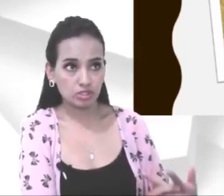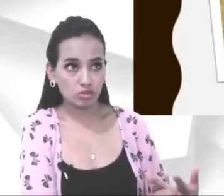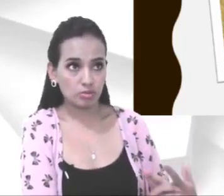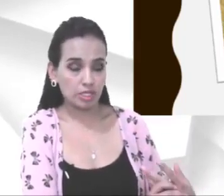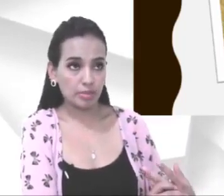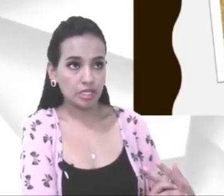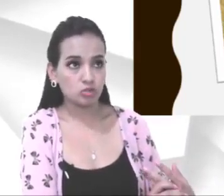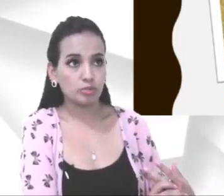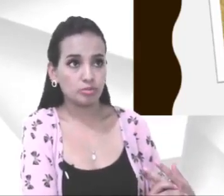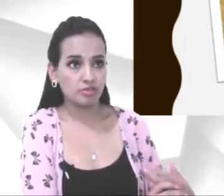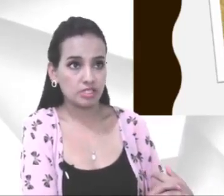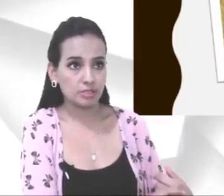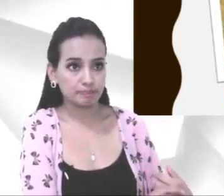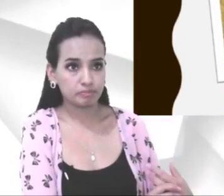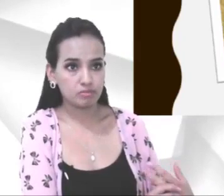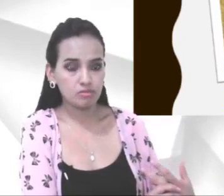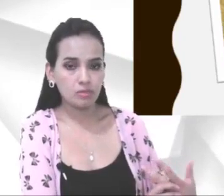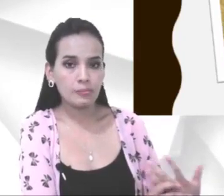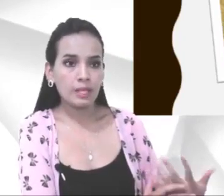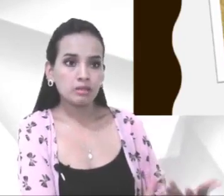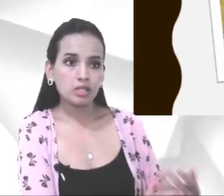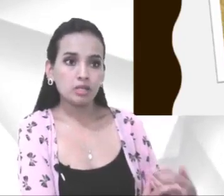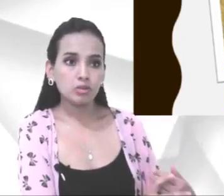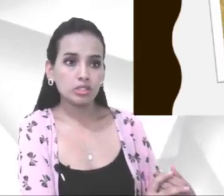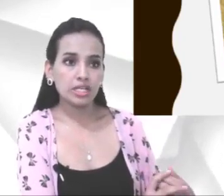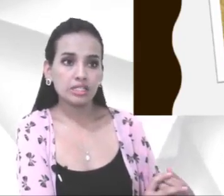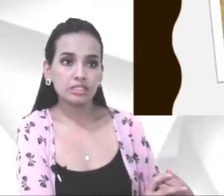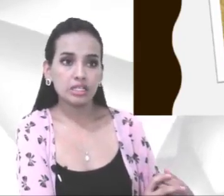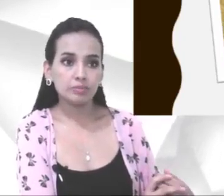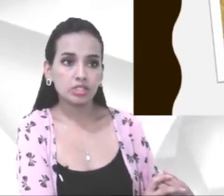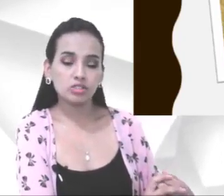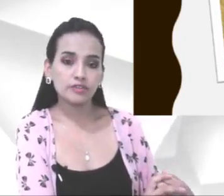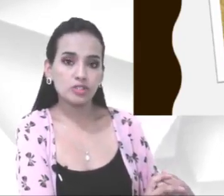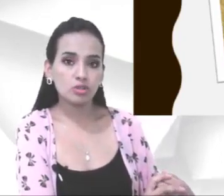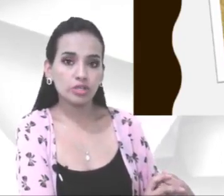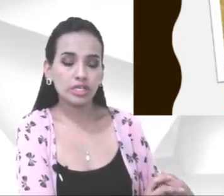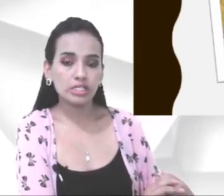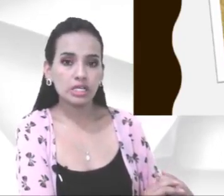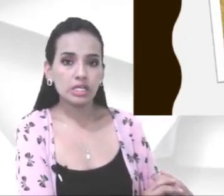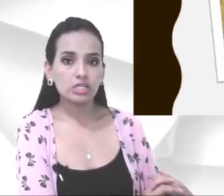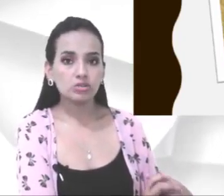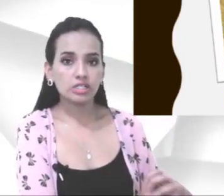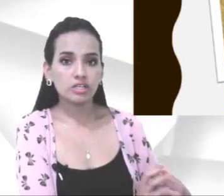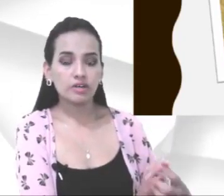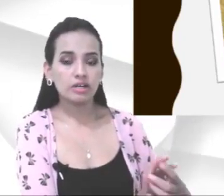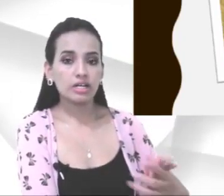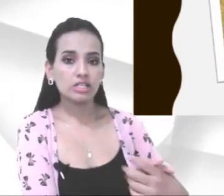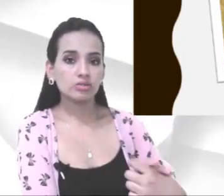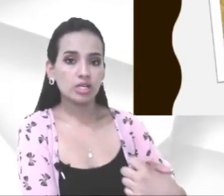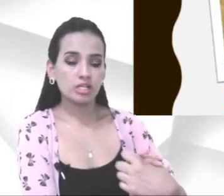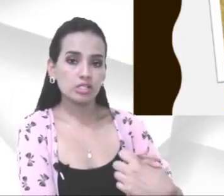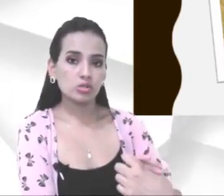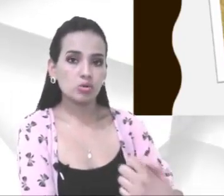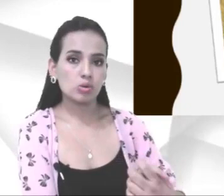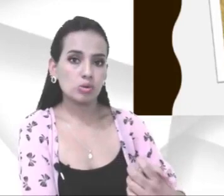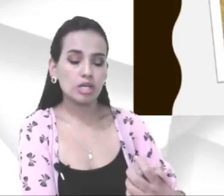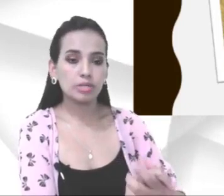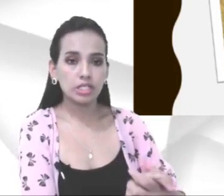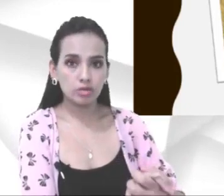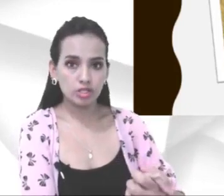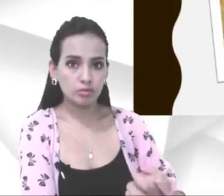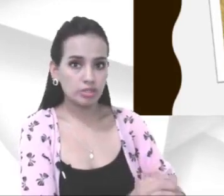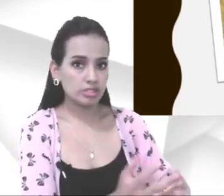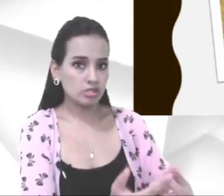protección verdad para la supervivencia tenemos las adaptaciones fisiológicas que son las que van relacionadas con